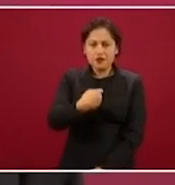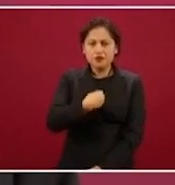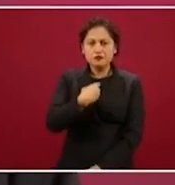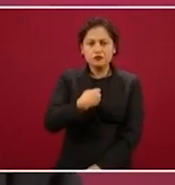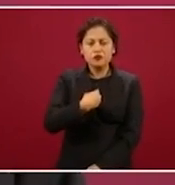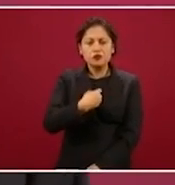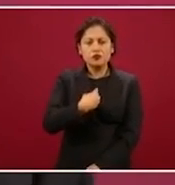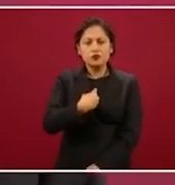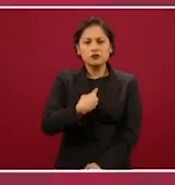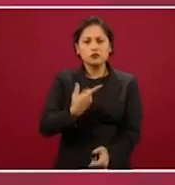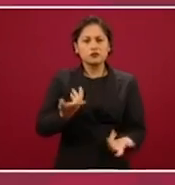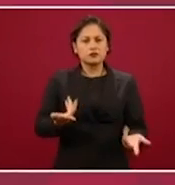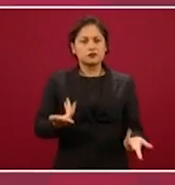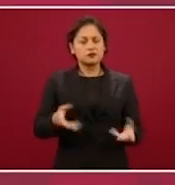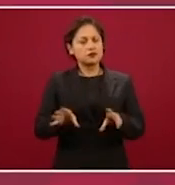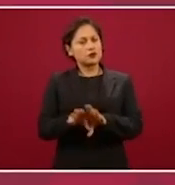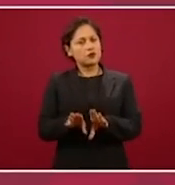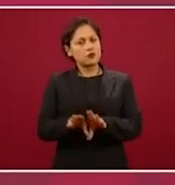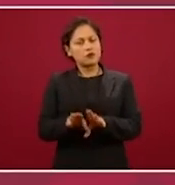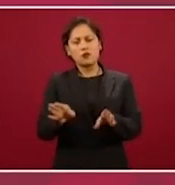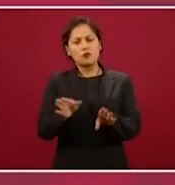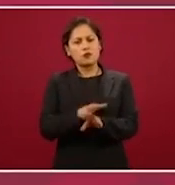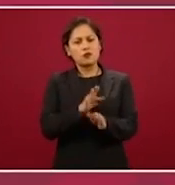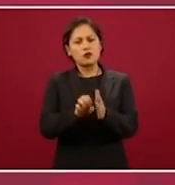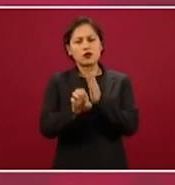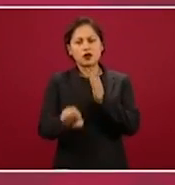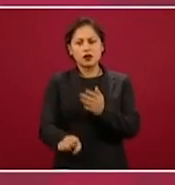¿Cómo nos vamos a dormir